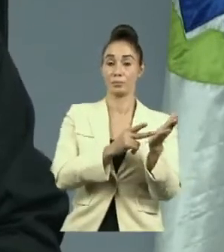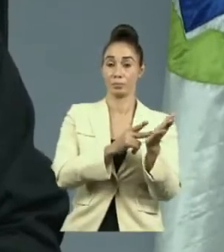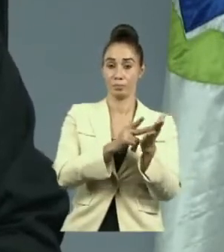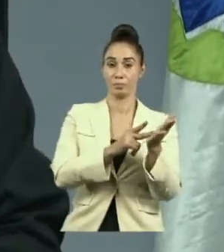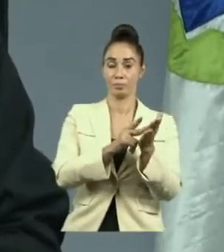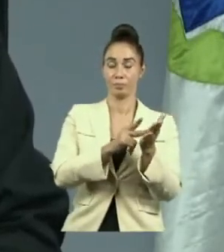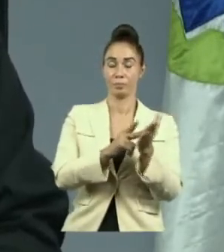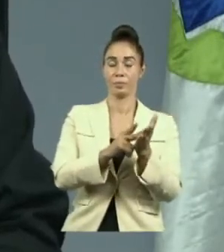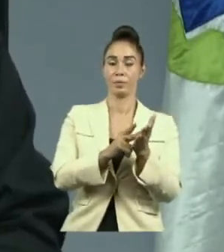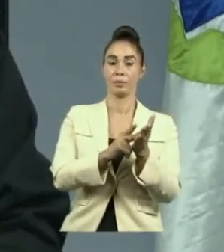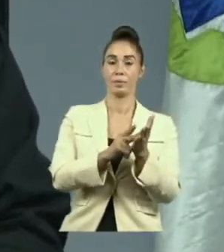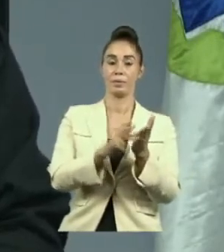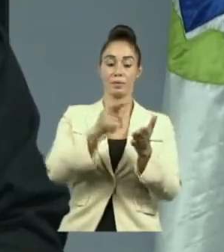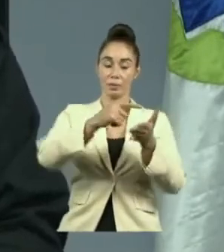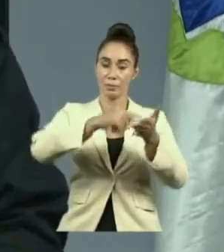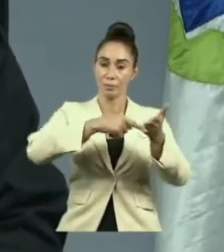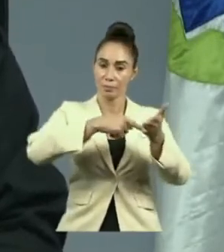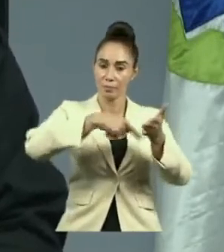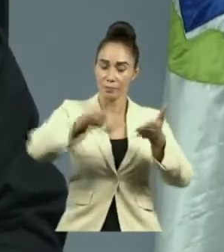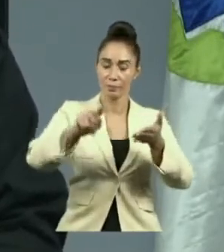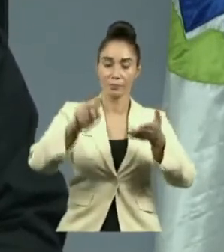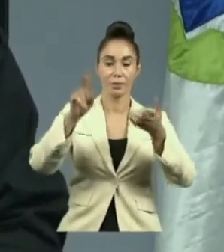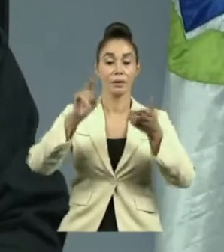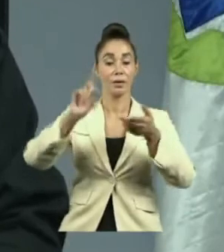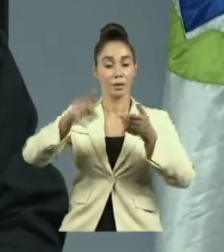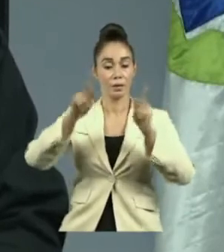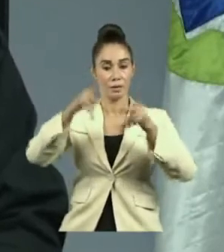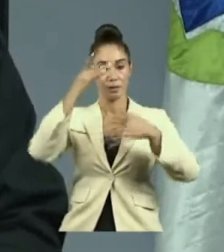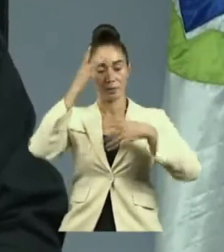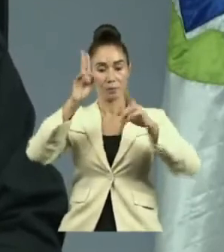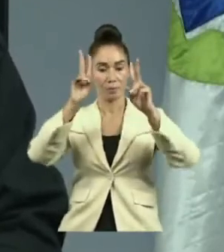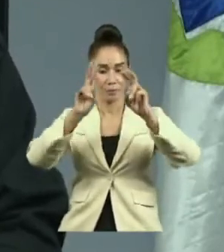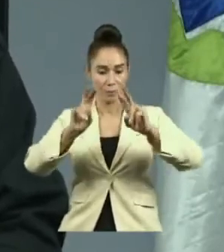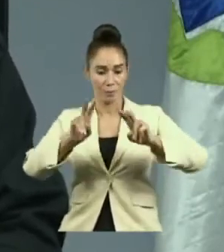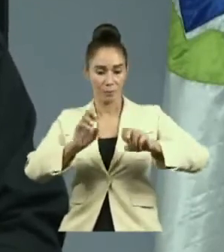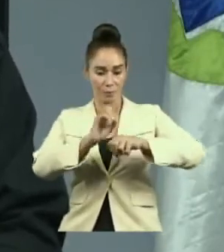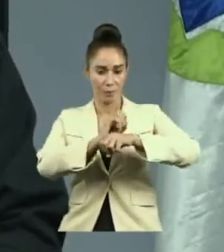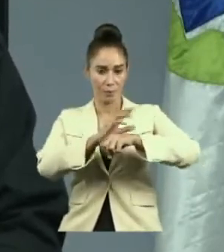que sean válidos para la vigilancia epidemiológica